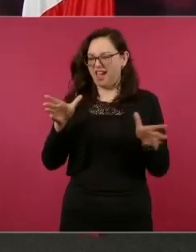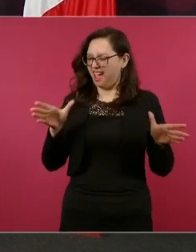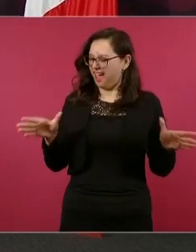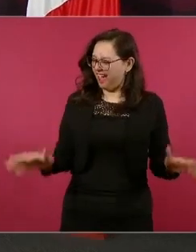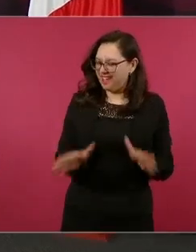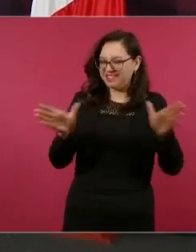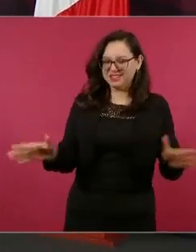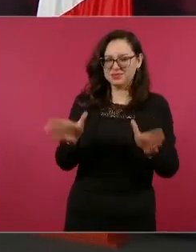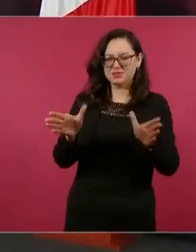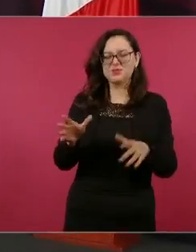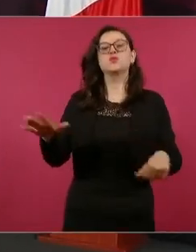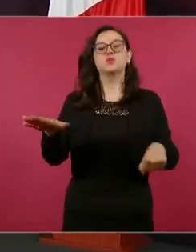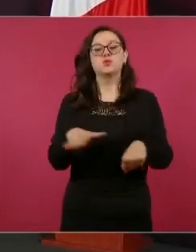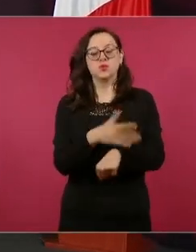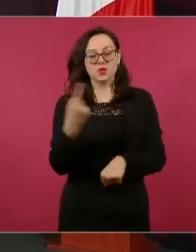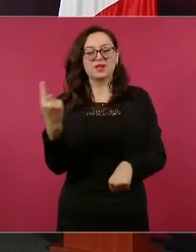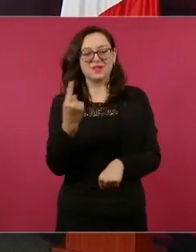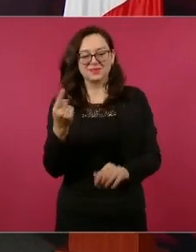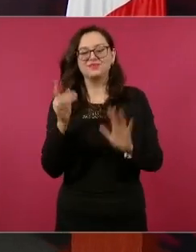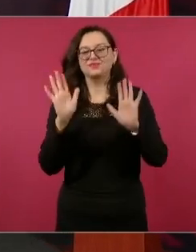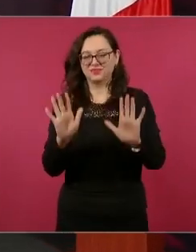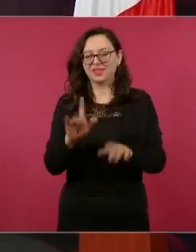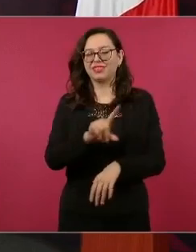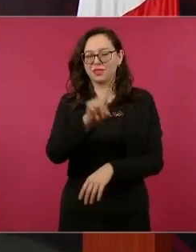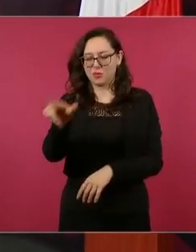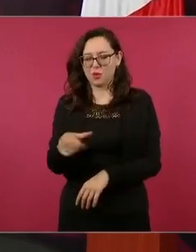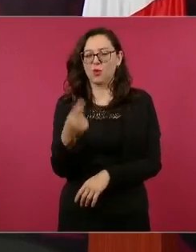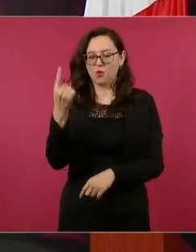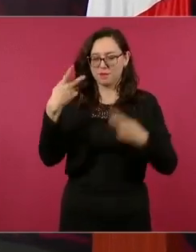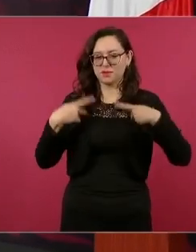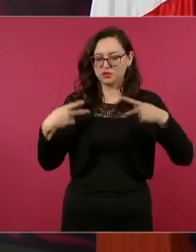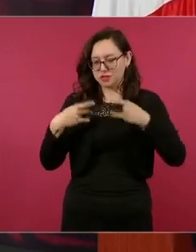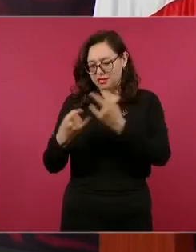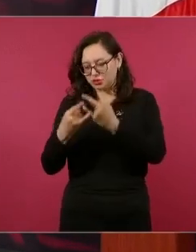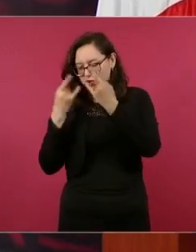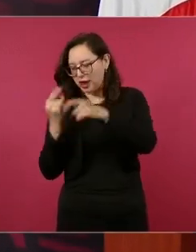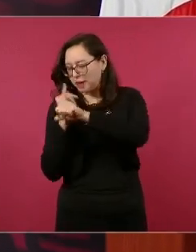Lo usaba mucho Villa.